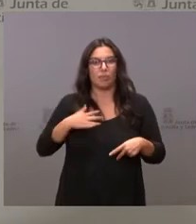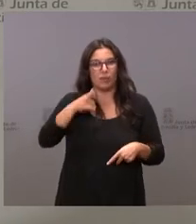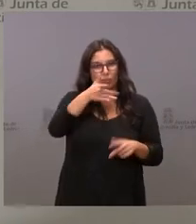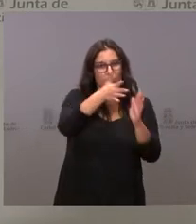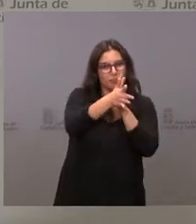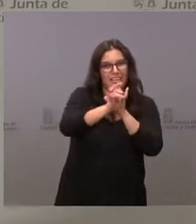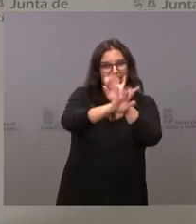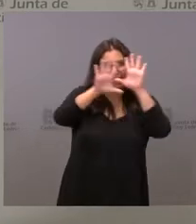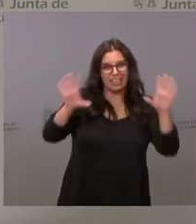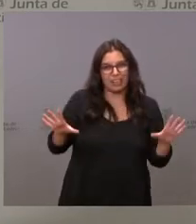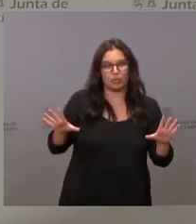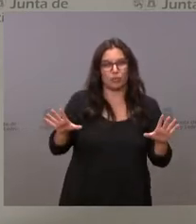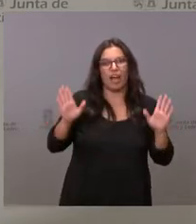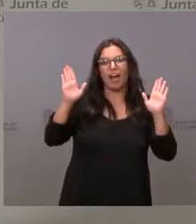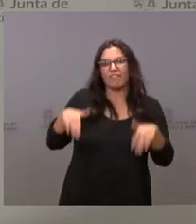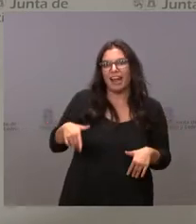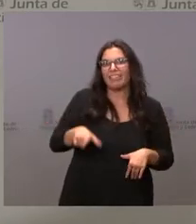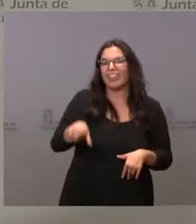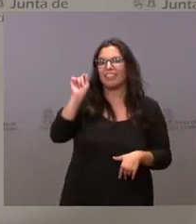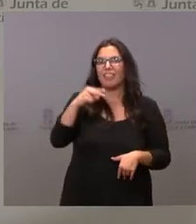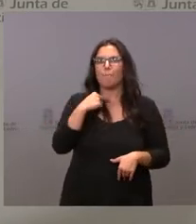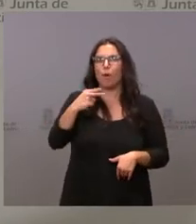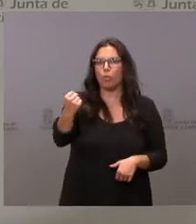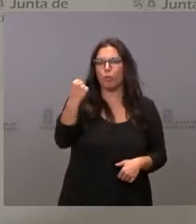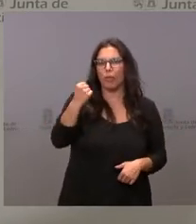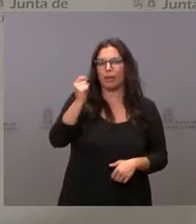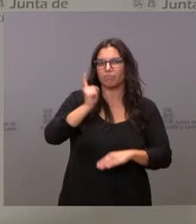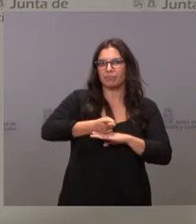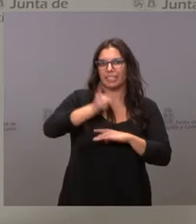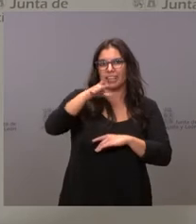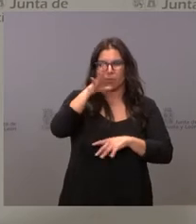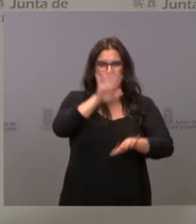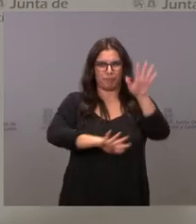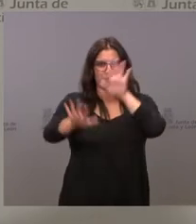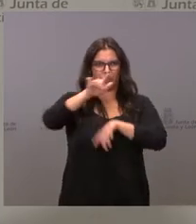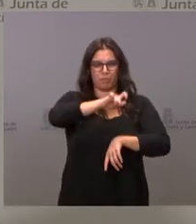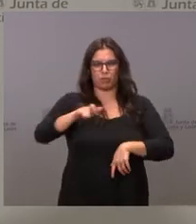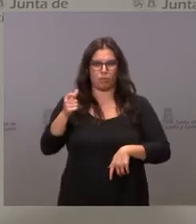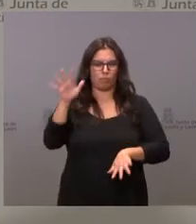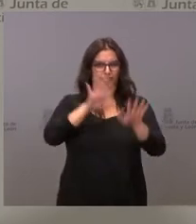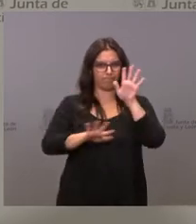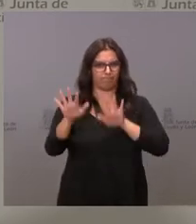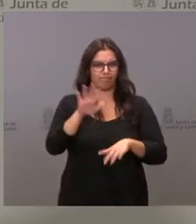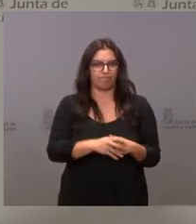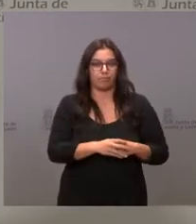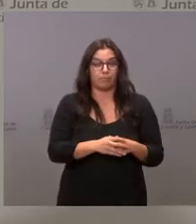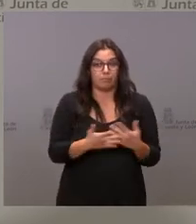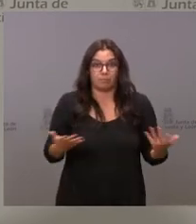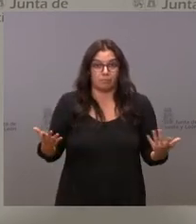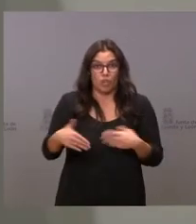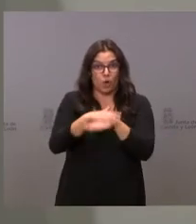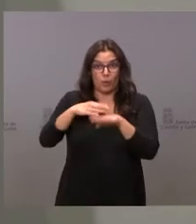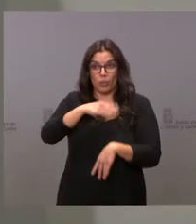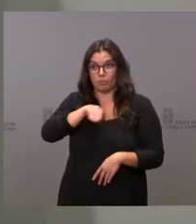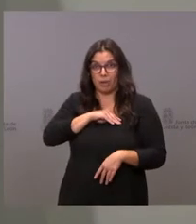ciudadanía quién es al final el que tiene que decidir esto, porque creo que hay mucha confusión y la gente no se aclara. Bueno, el Gobierno de España